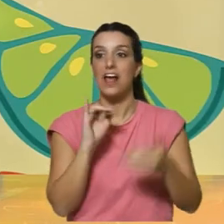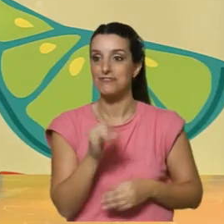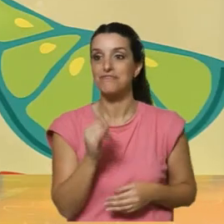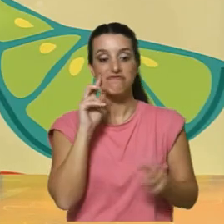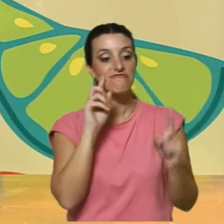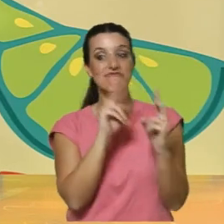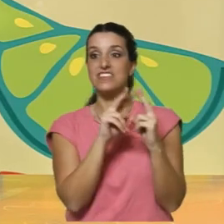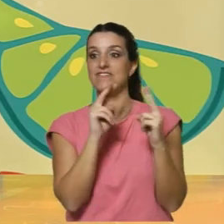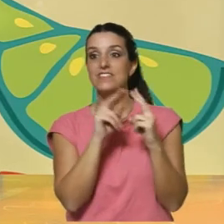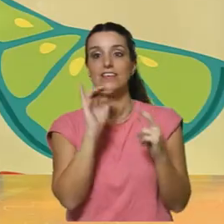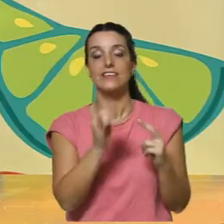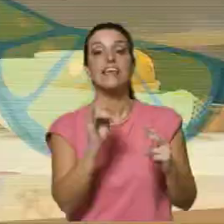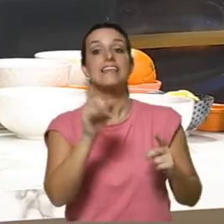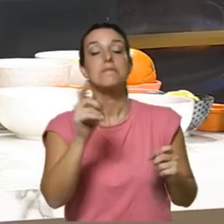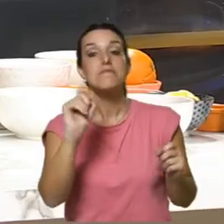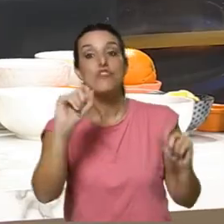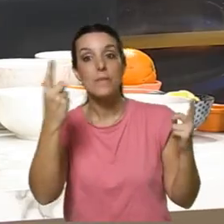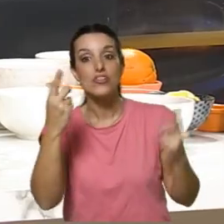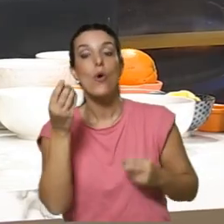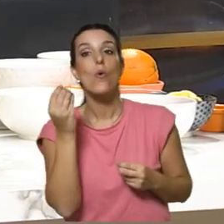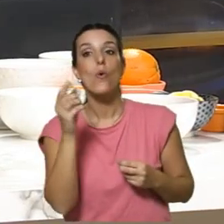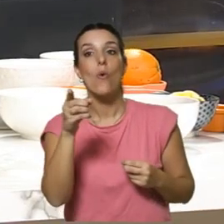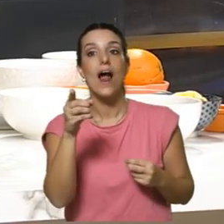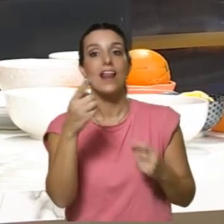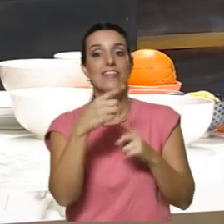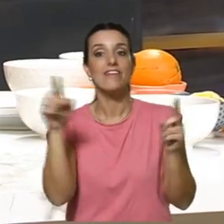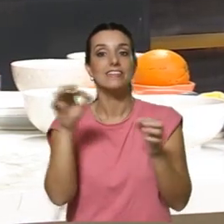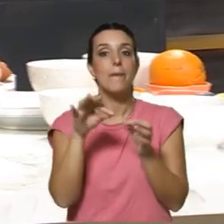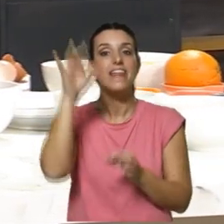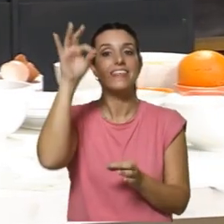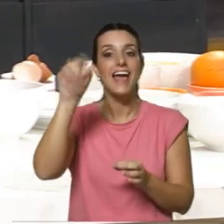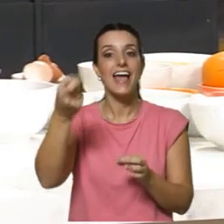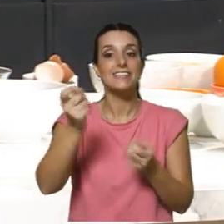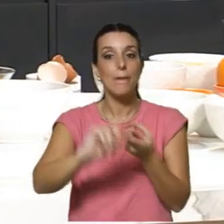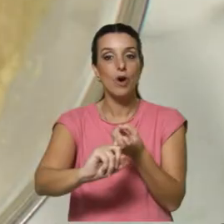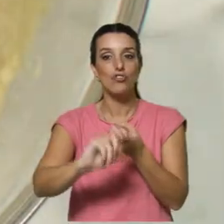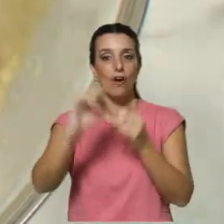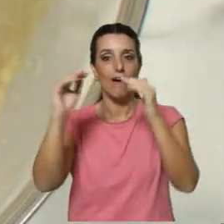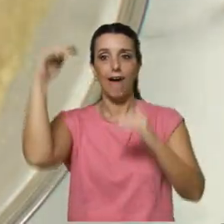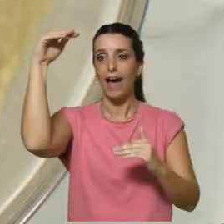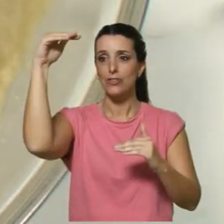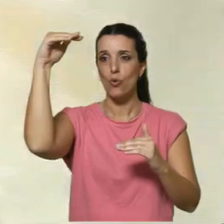el tamaño, ¿no? Y bien sorprendía, chiquita. ¿Sabes qué? Sorprendía mucho la diferencia de tamaño con su expareja, con Gerard Piqué.